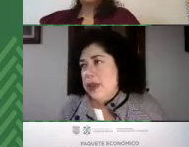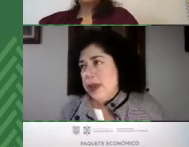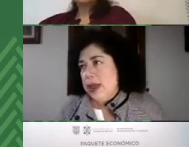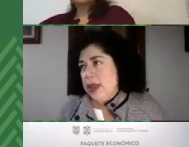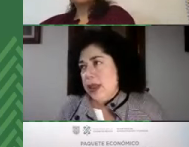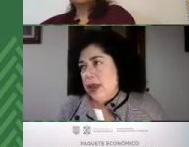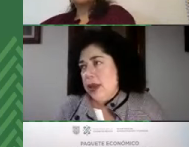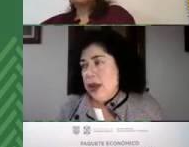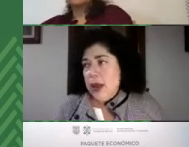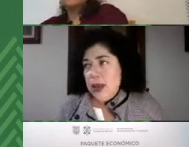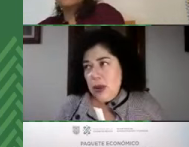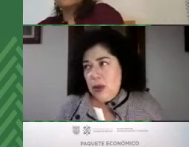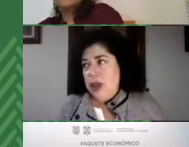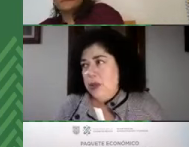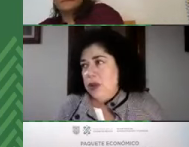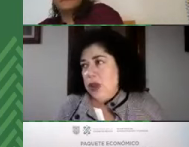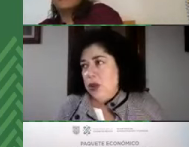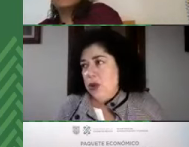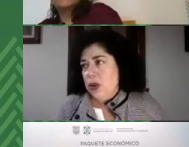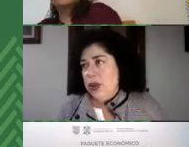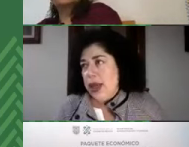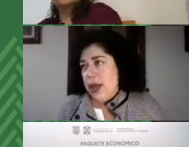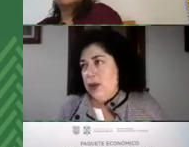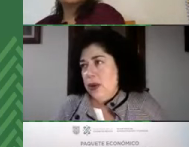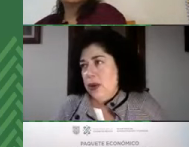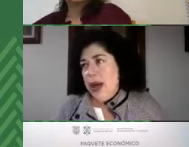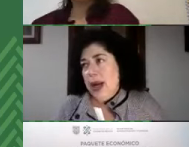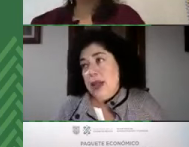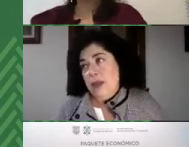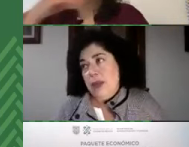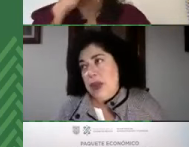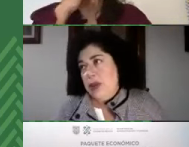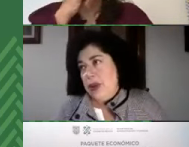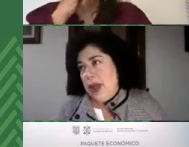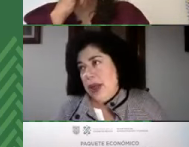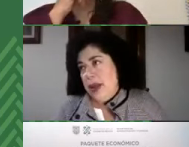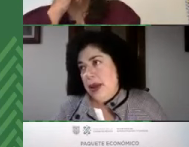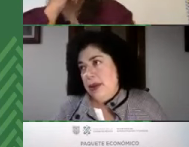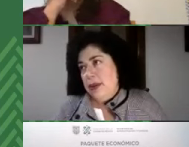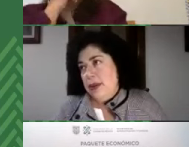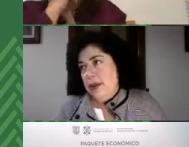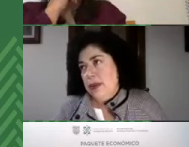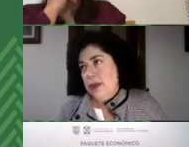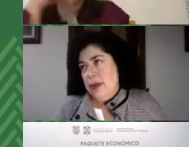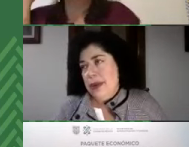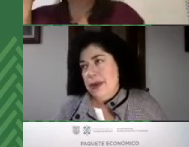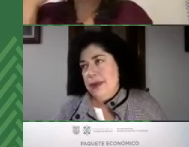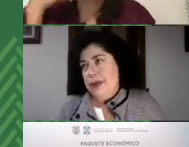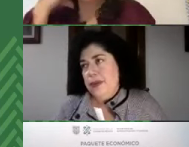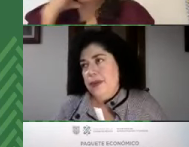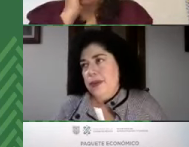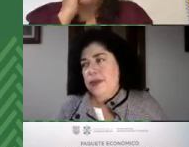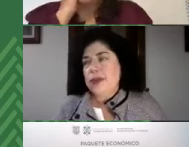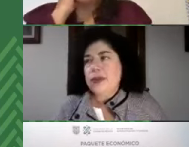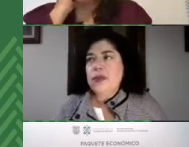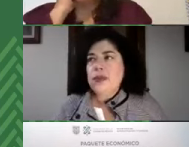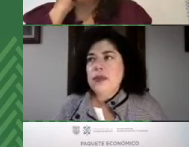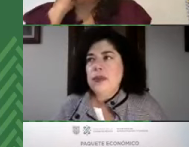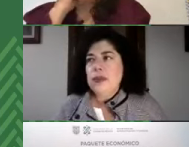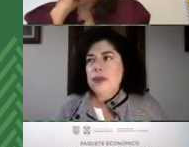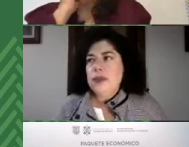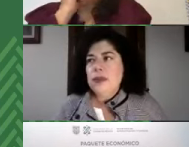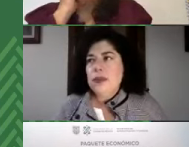dictadas en juicios de extinción de dominio, cuando se trate de inmuebles que sean adjudicados e incorporados